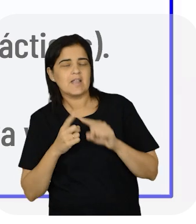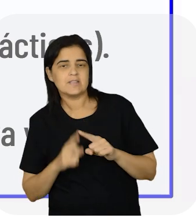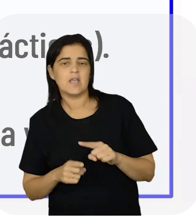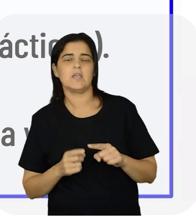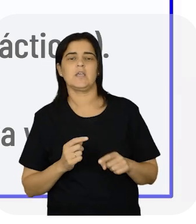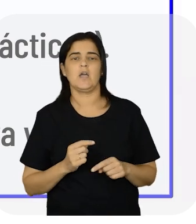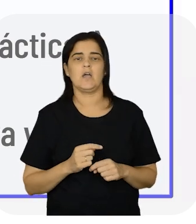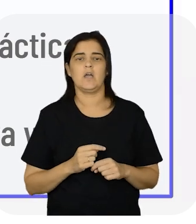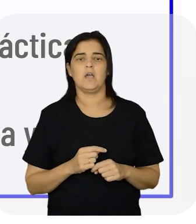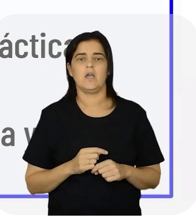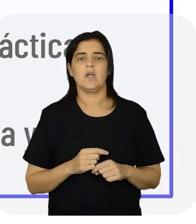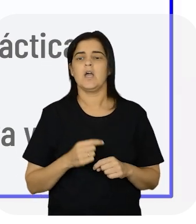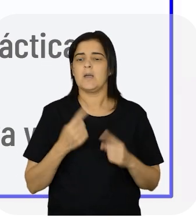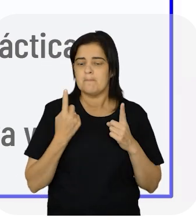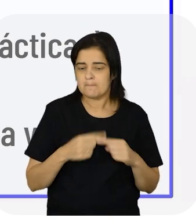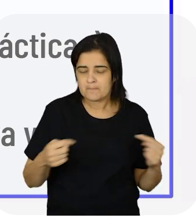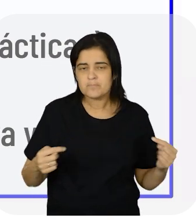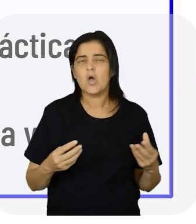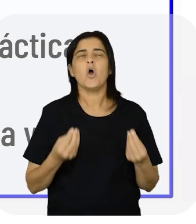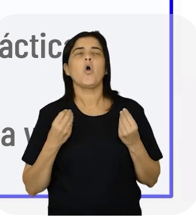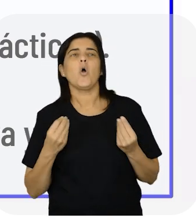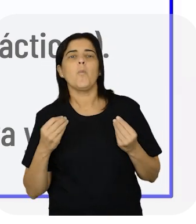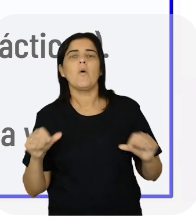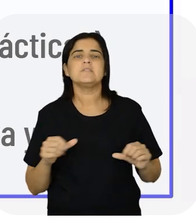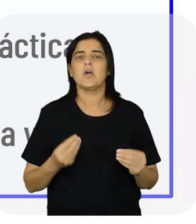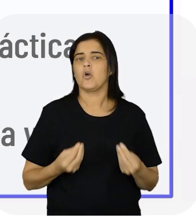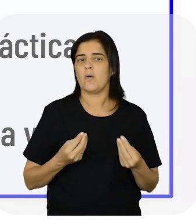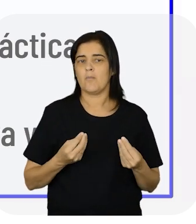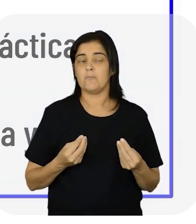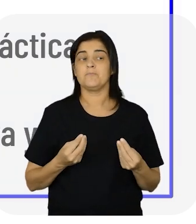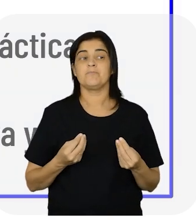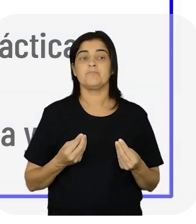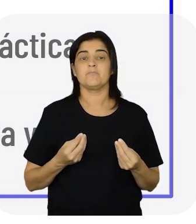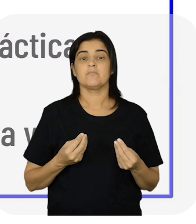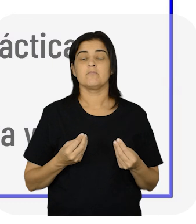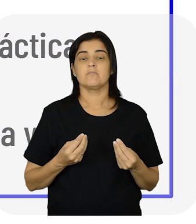estrategias, recursos, cómo hacer para